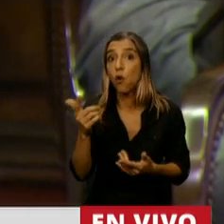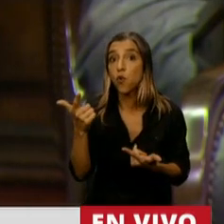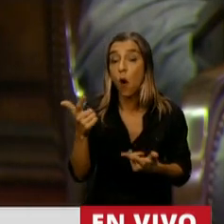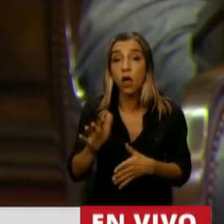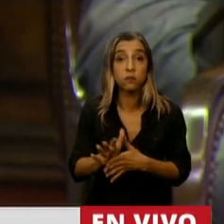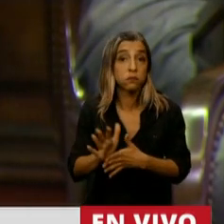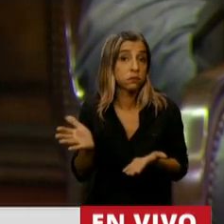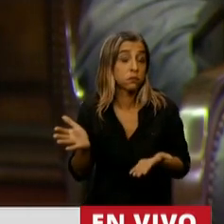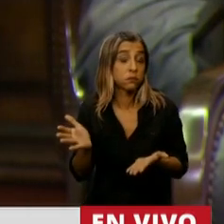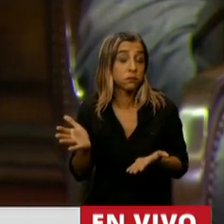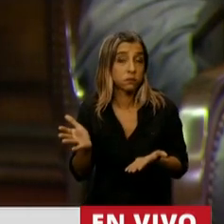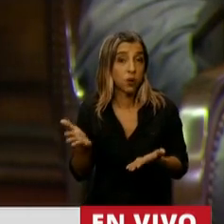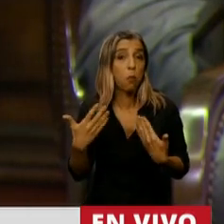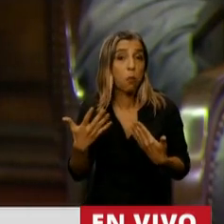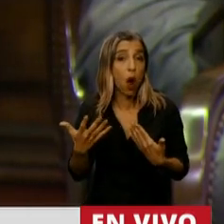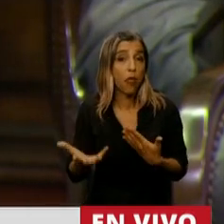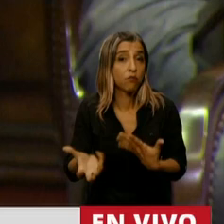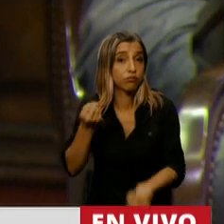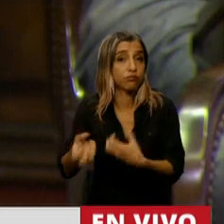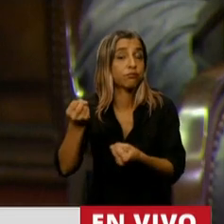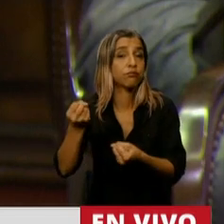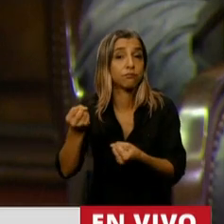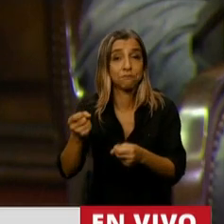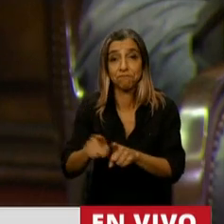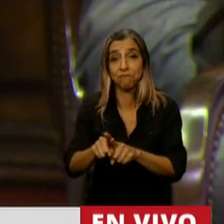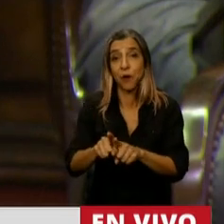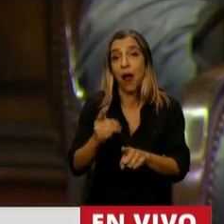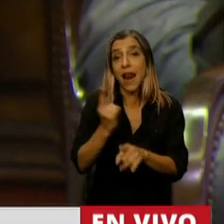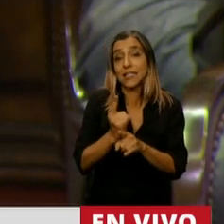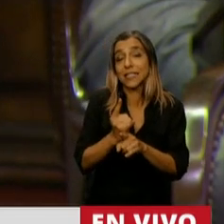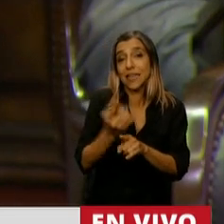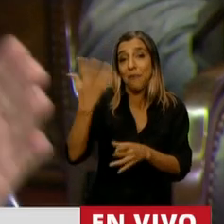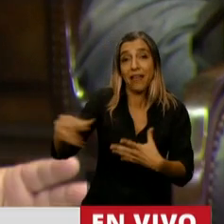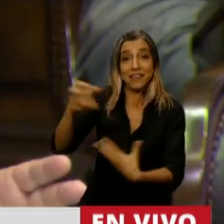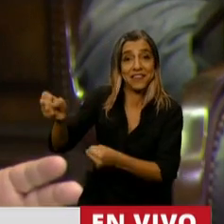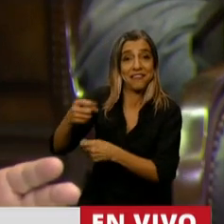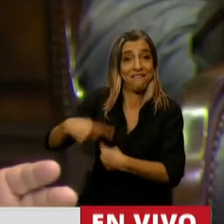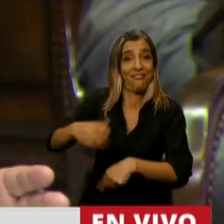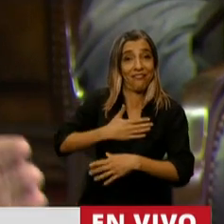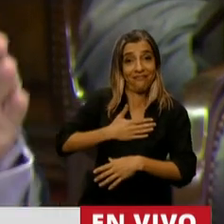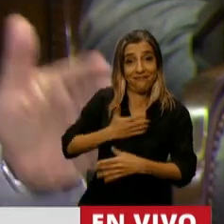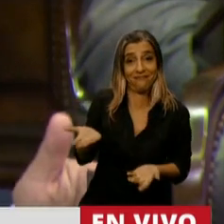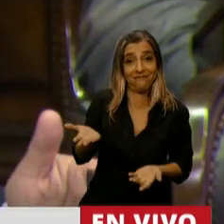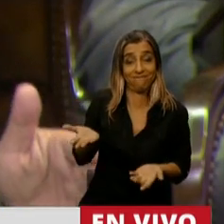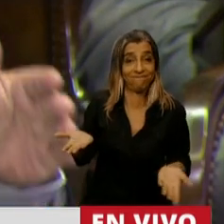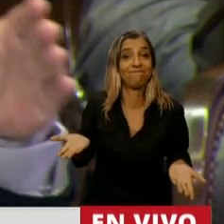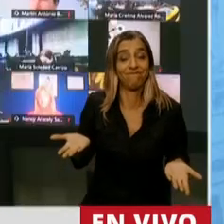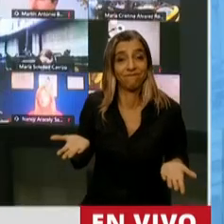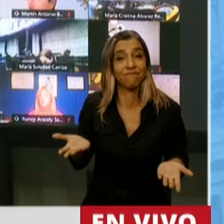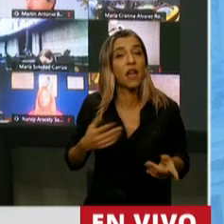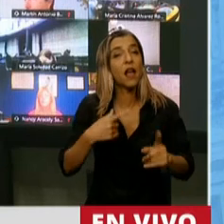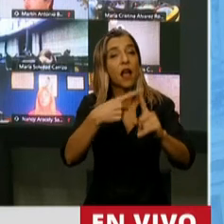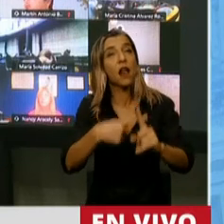depredando como sucede habitualmente nuestra riqueza ictícola se calcula en 800